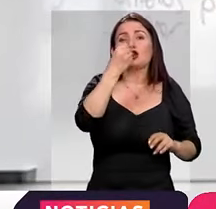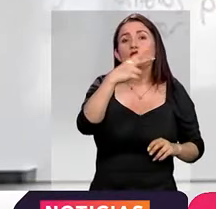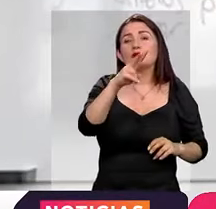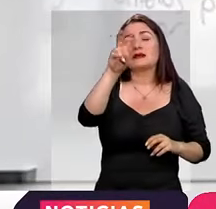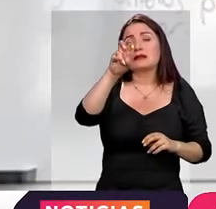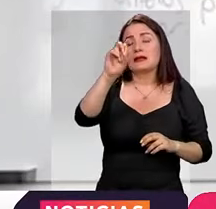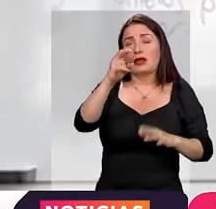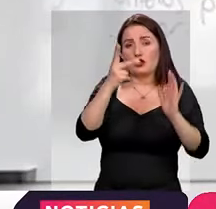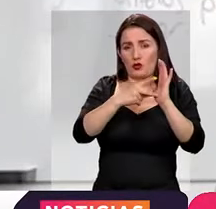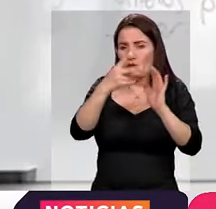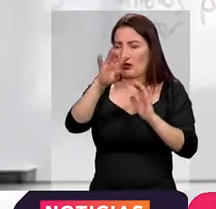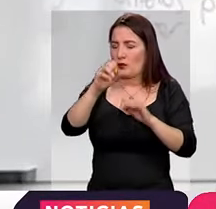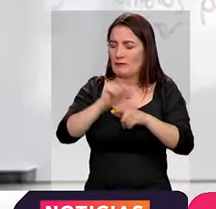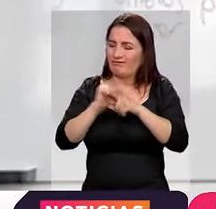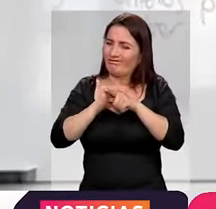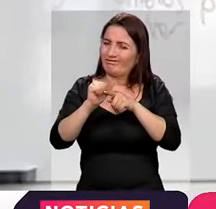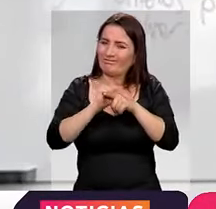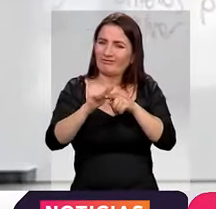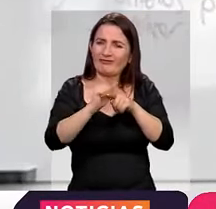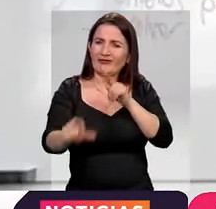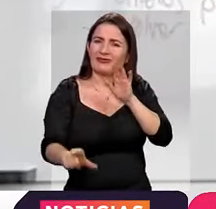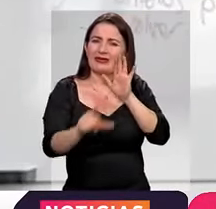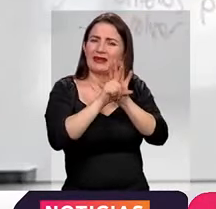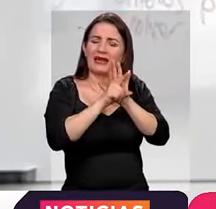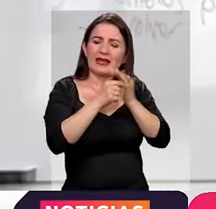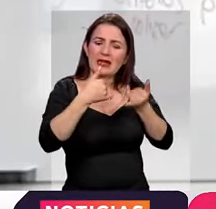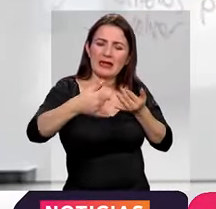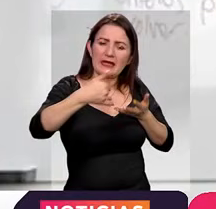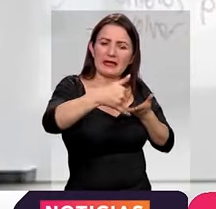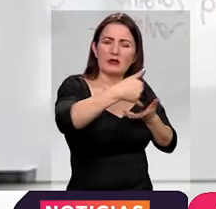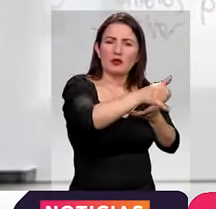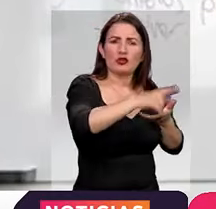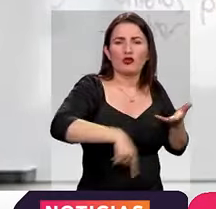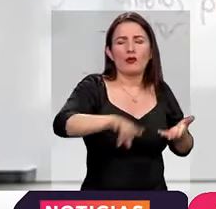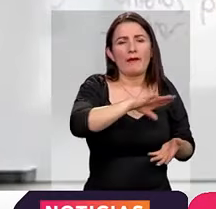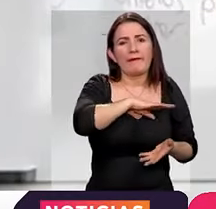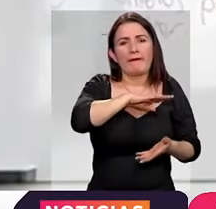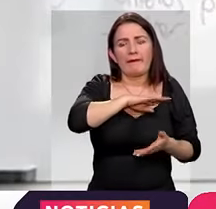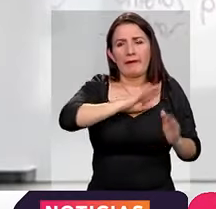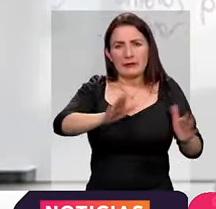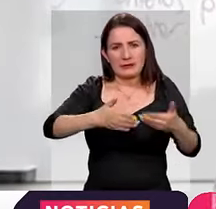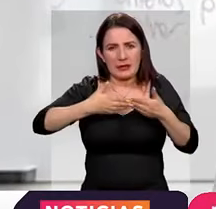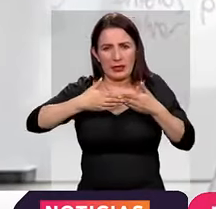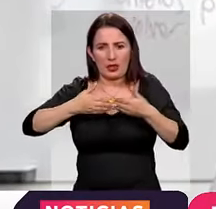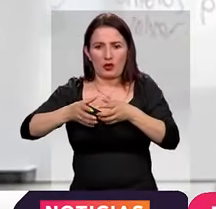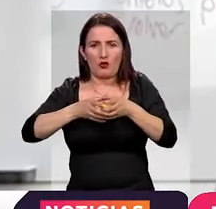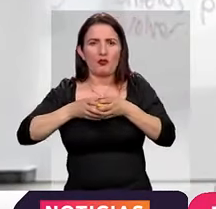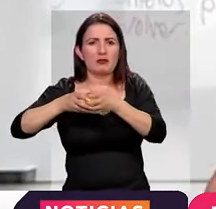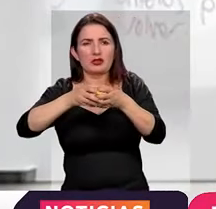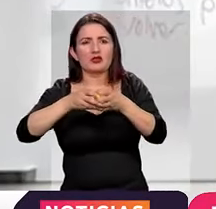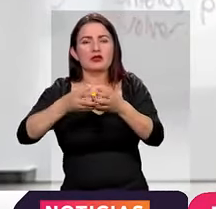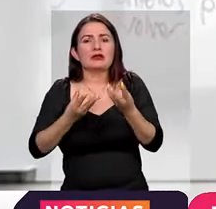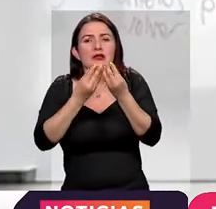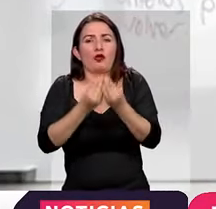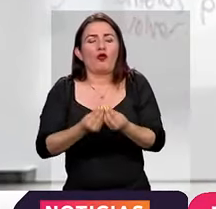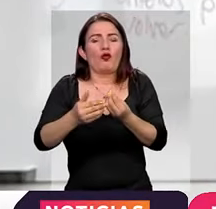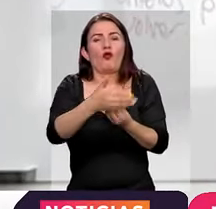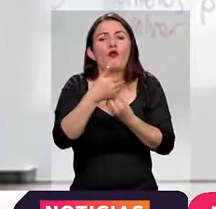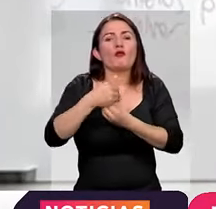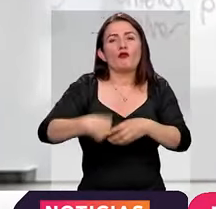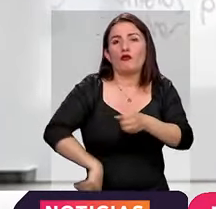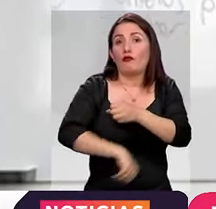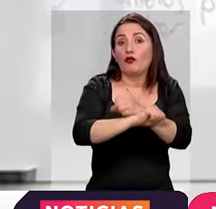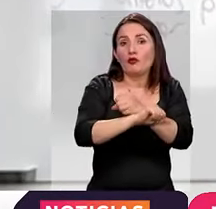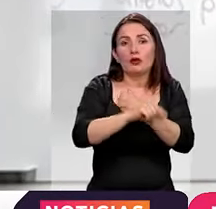del 2009 se ponga en práctica. Esa ley dio los lineamientos para que las alcaldías crearan las comisiones de seguridad y convivencia en el fútbol, que tienen